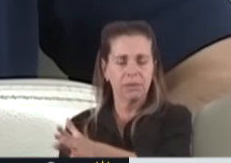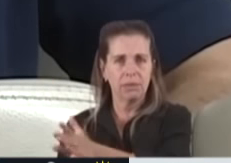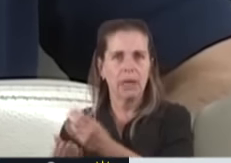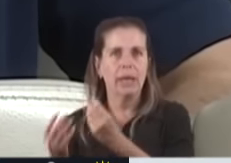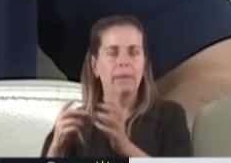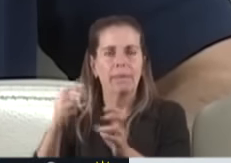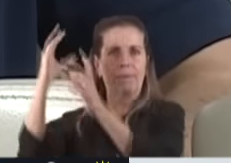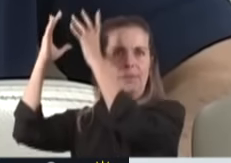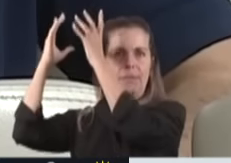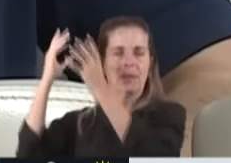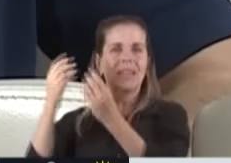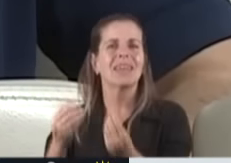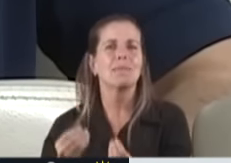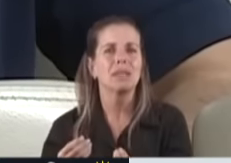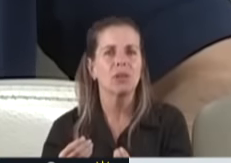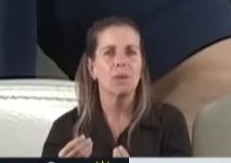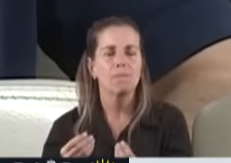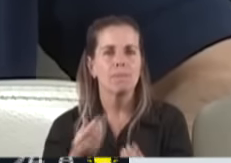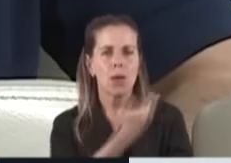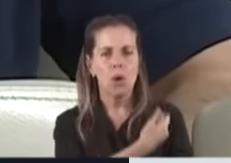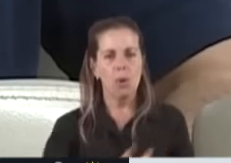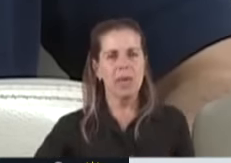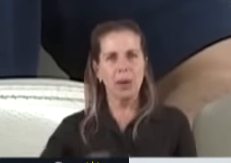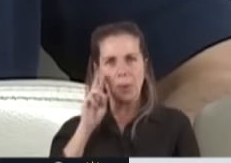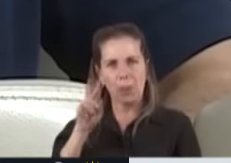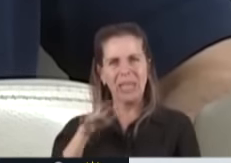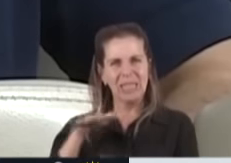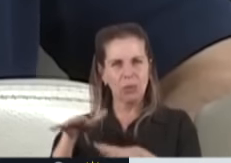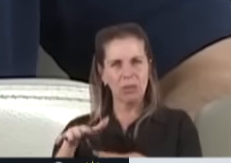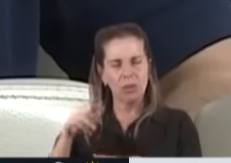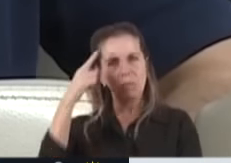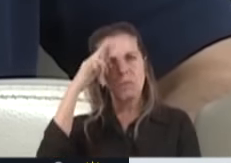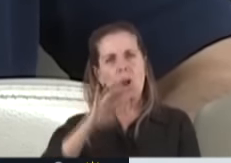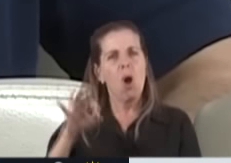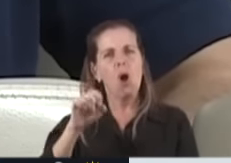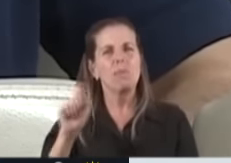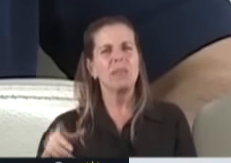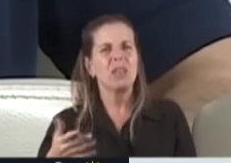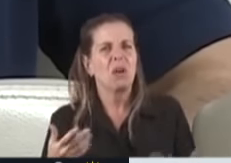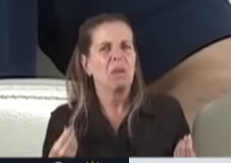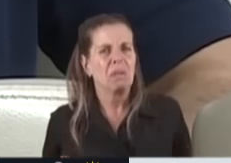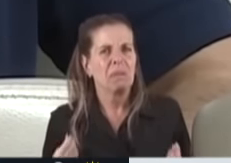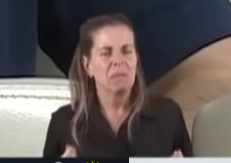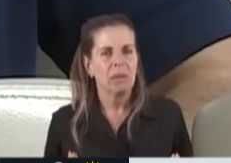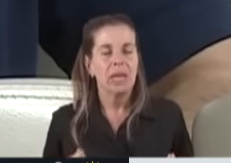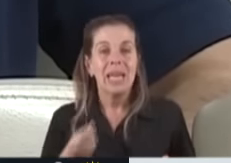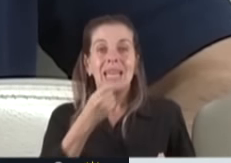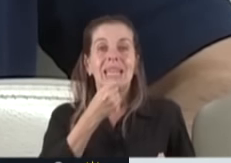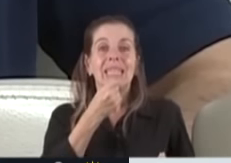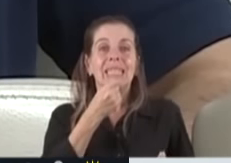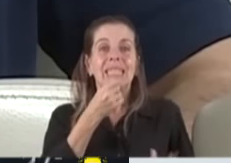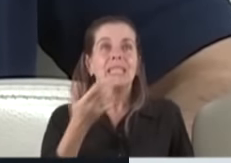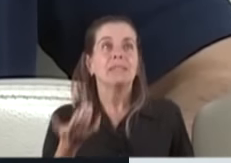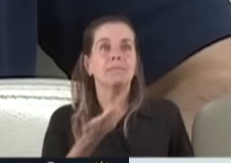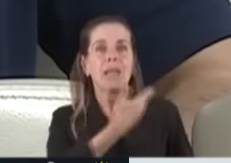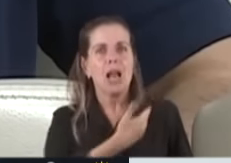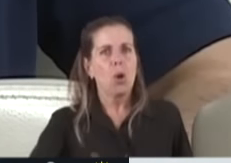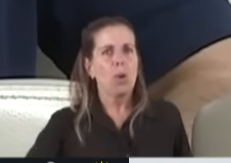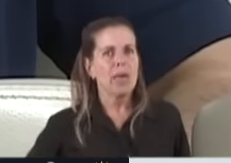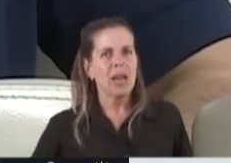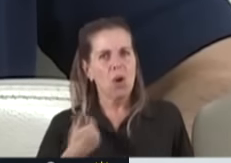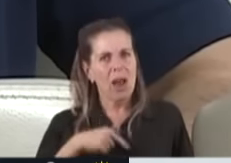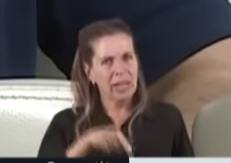del todo. ¿Qué lectura hace el gobierno argentino de eso? Y si en general avala